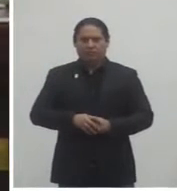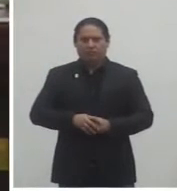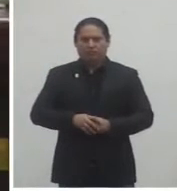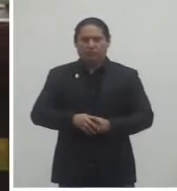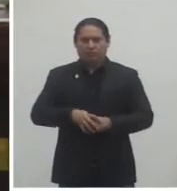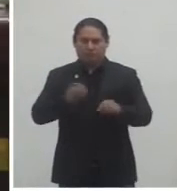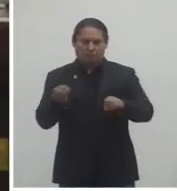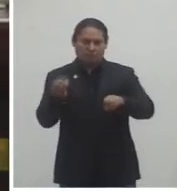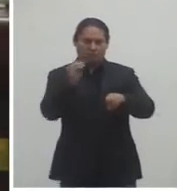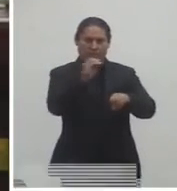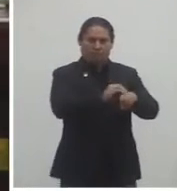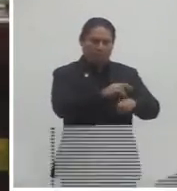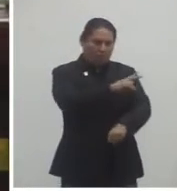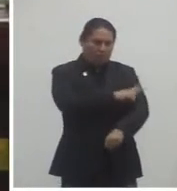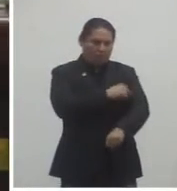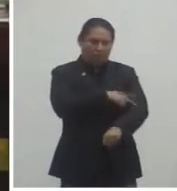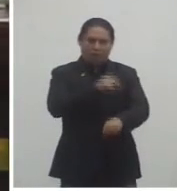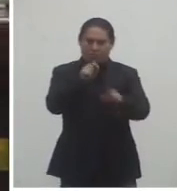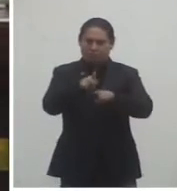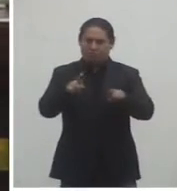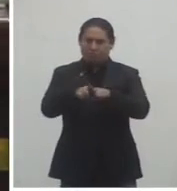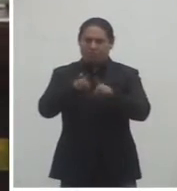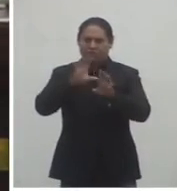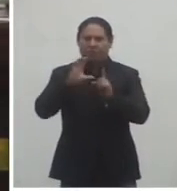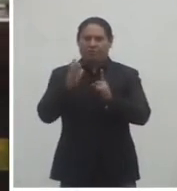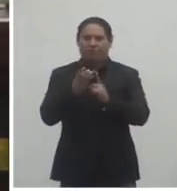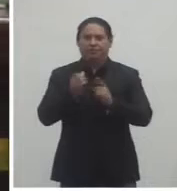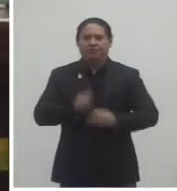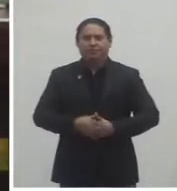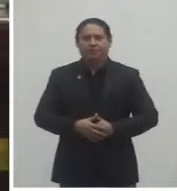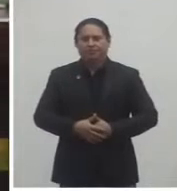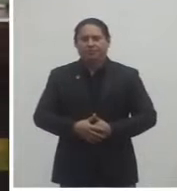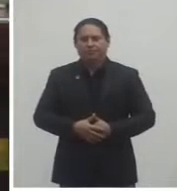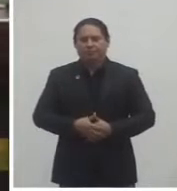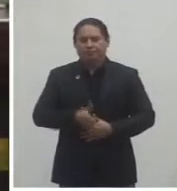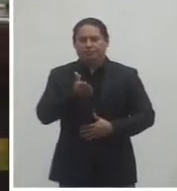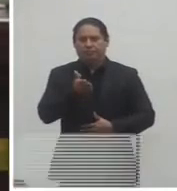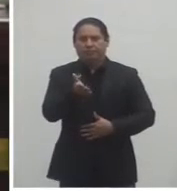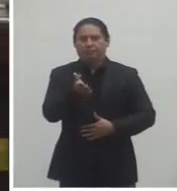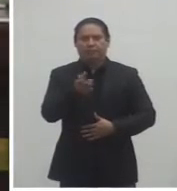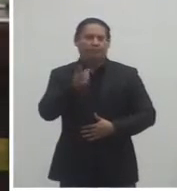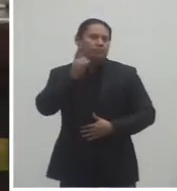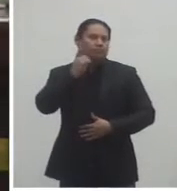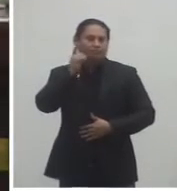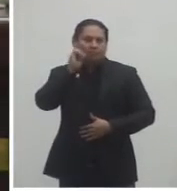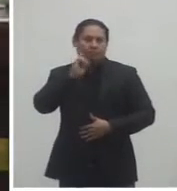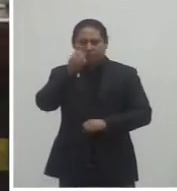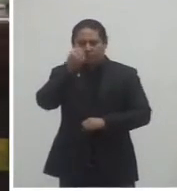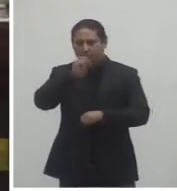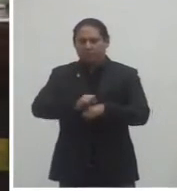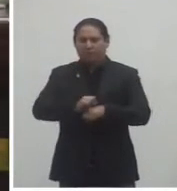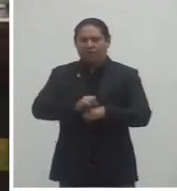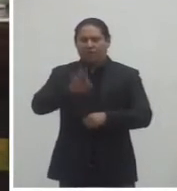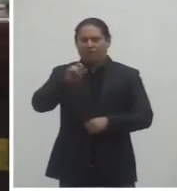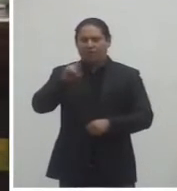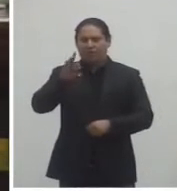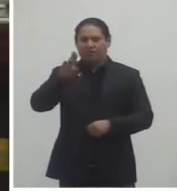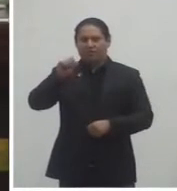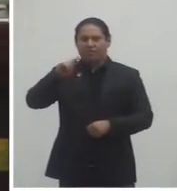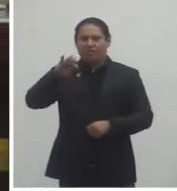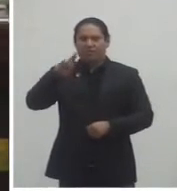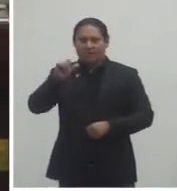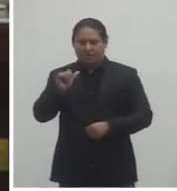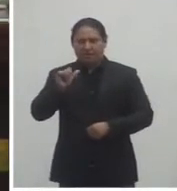ocupará el cargo de vocal de la referida comisión. Por lo que solicito a la diputada secretaria Flor de María